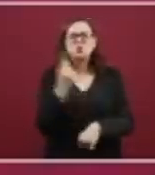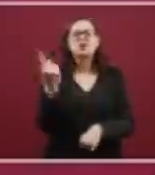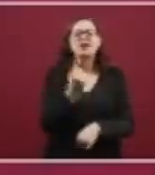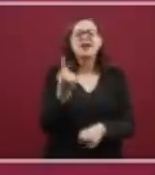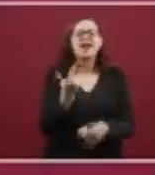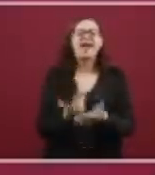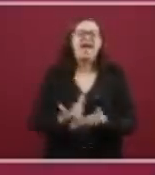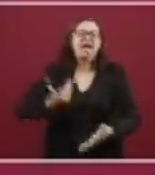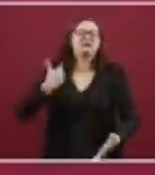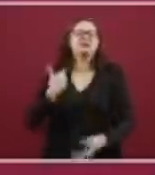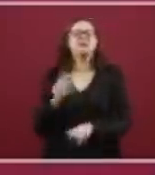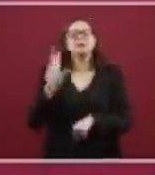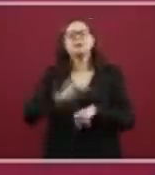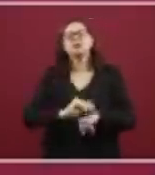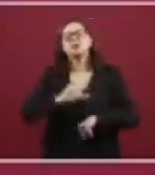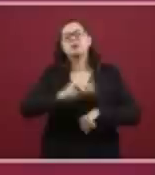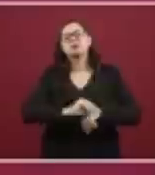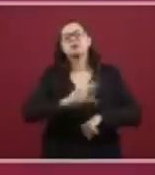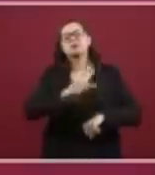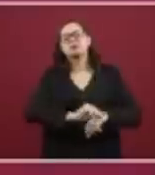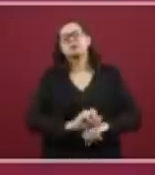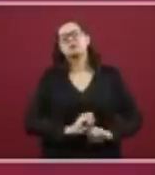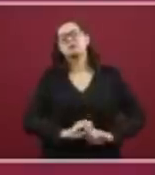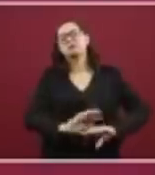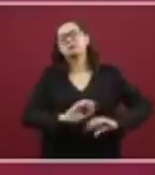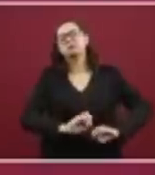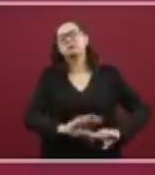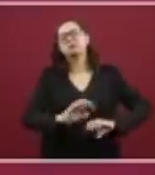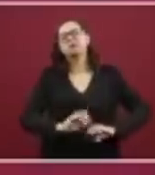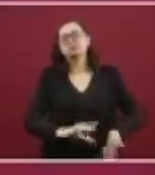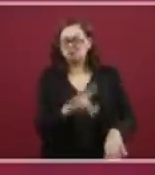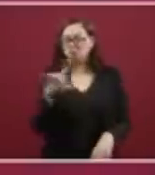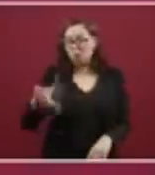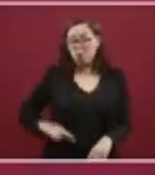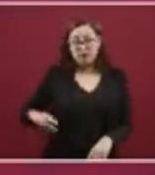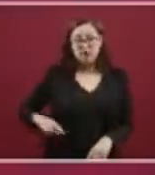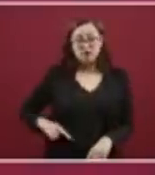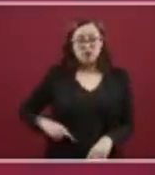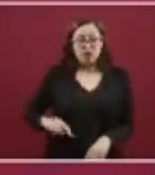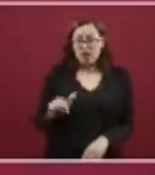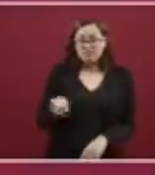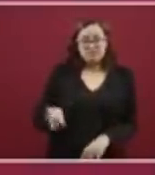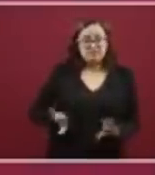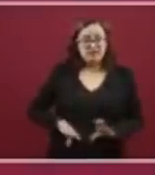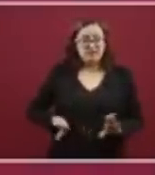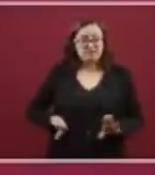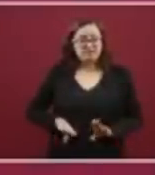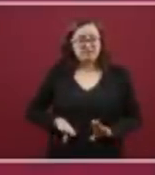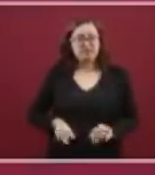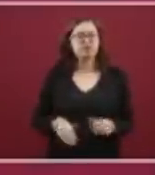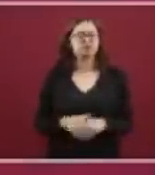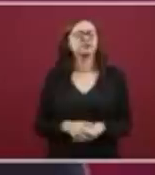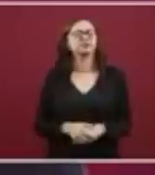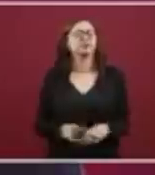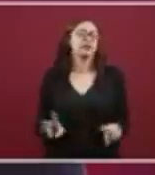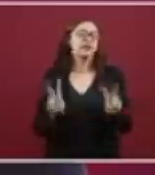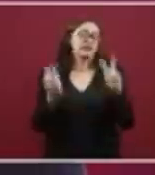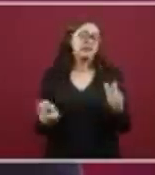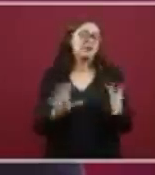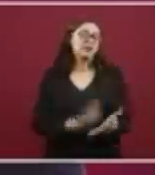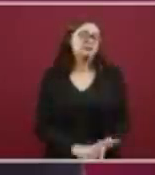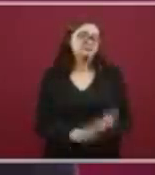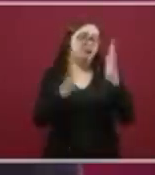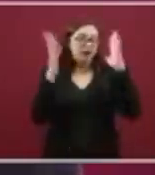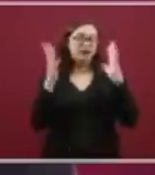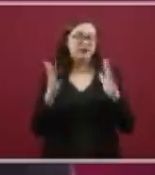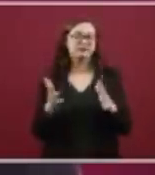toleraba. O sea, desde el gobierno, en el caso de la violencia,